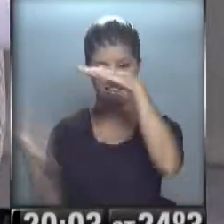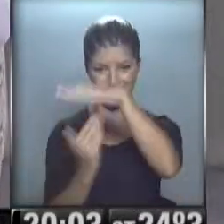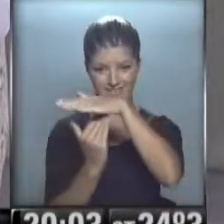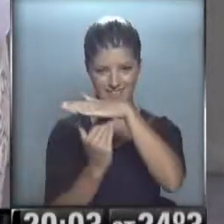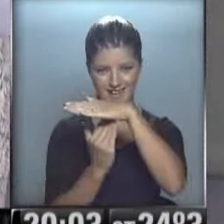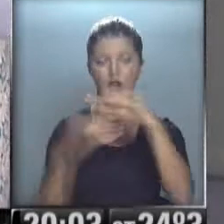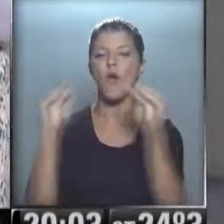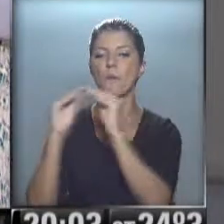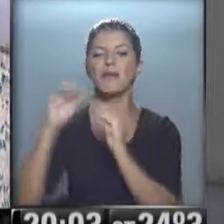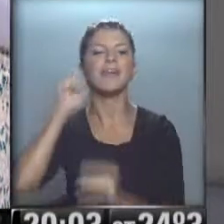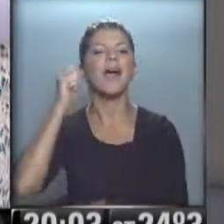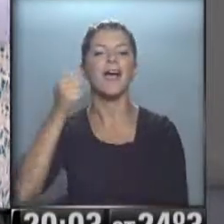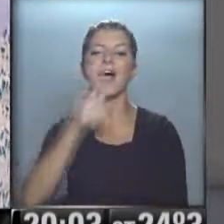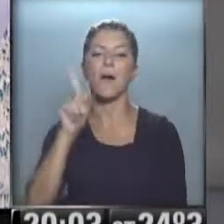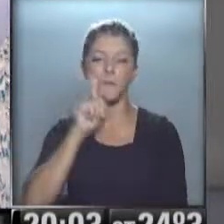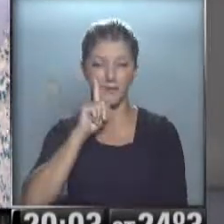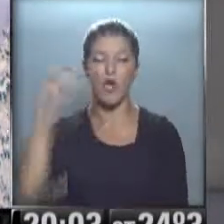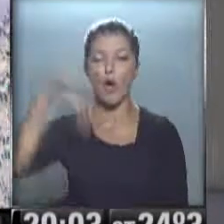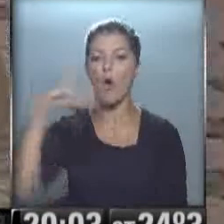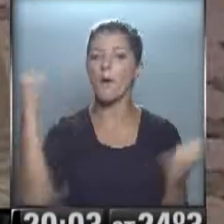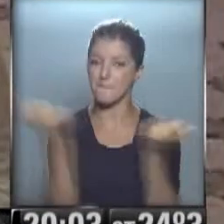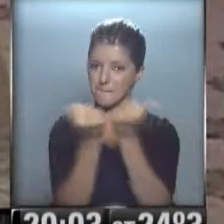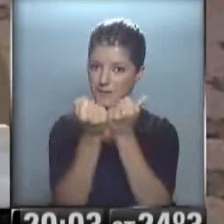Gabriela Castaño, misa por el cumpleaños del Papa.